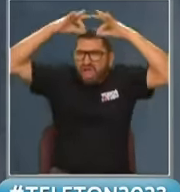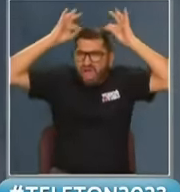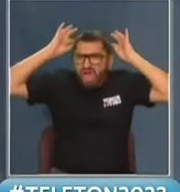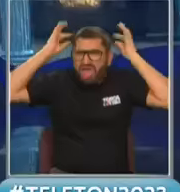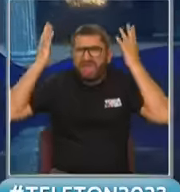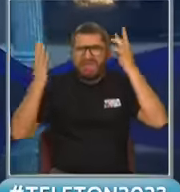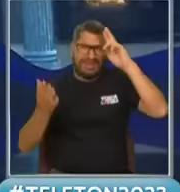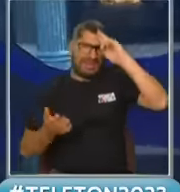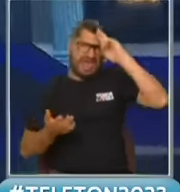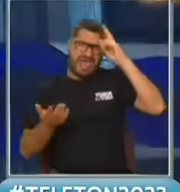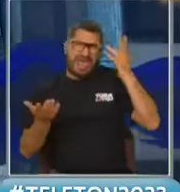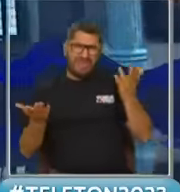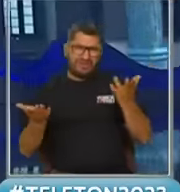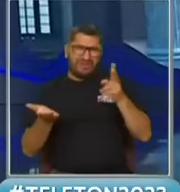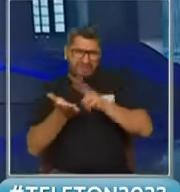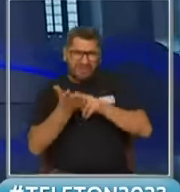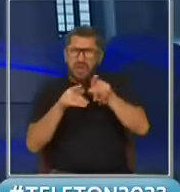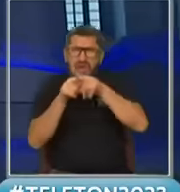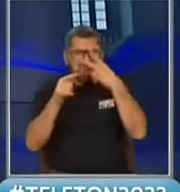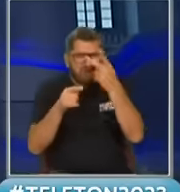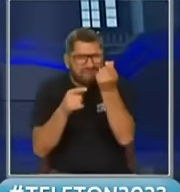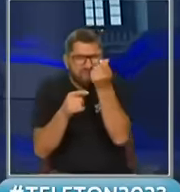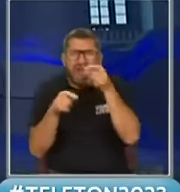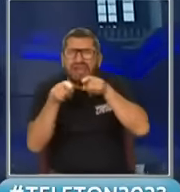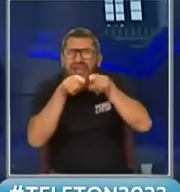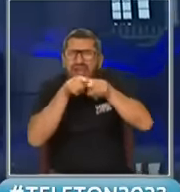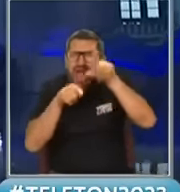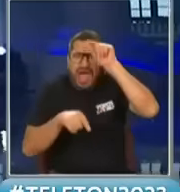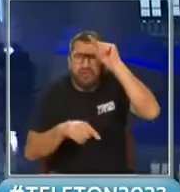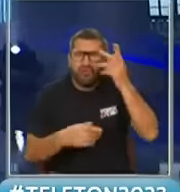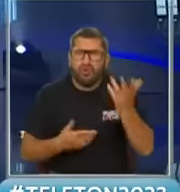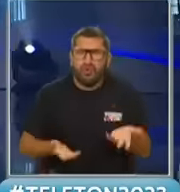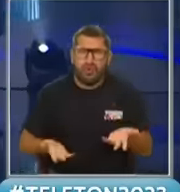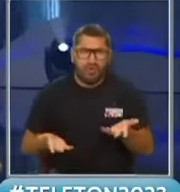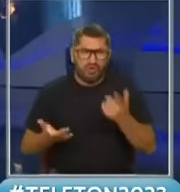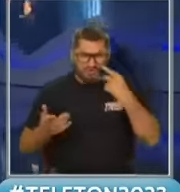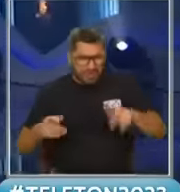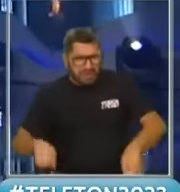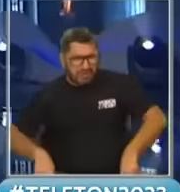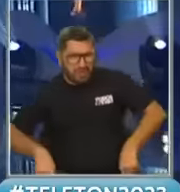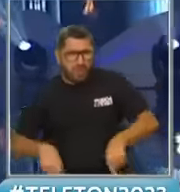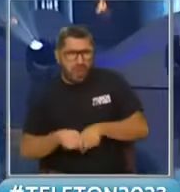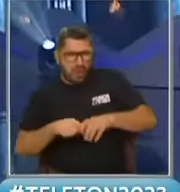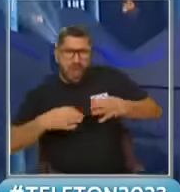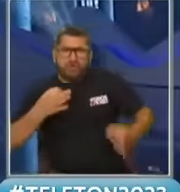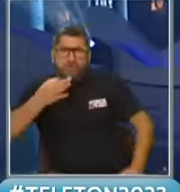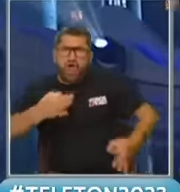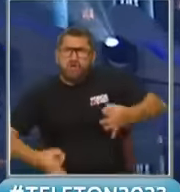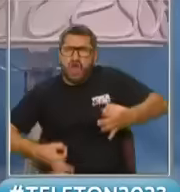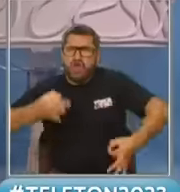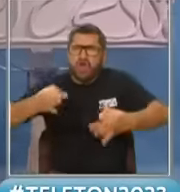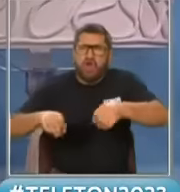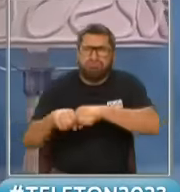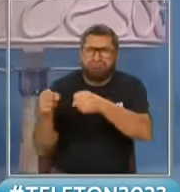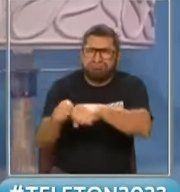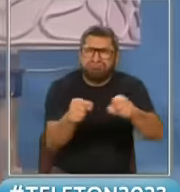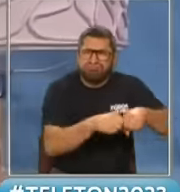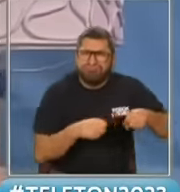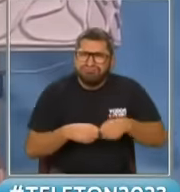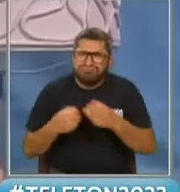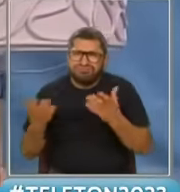laucha, weón? Los pantalones llenos de hoyos, ¿no? Se parecen ahí a Independencia.